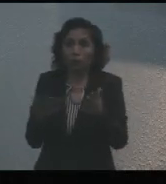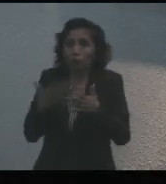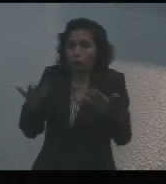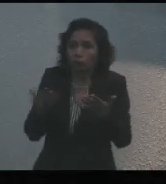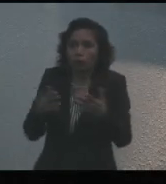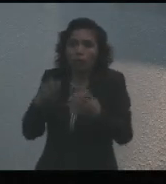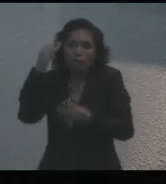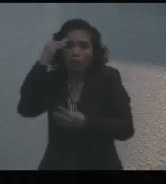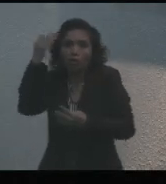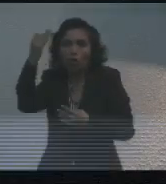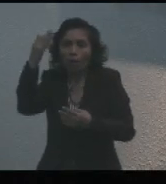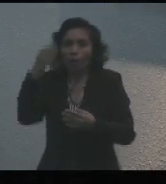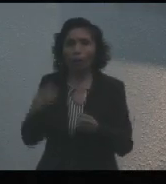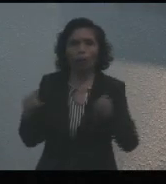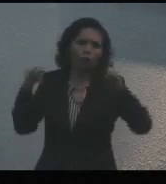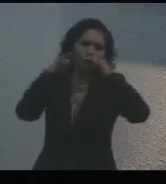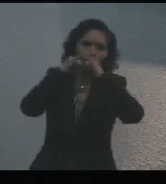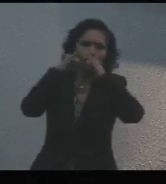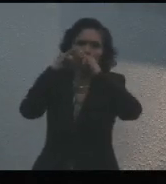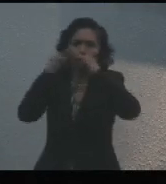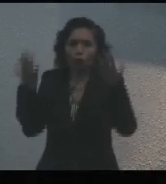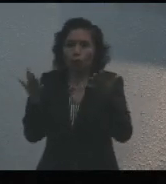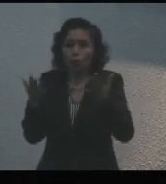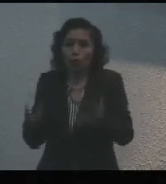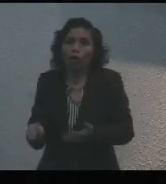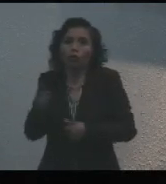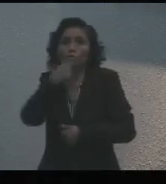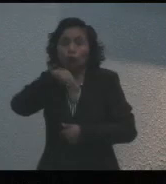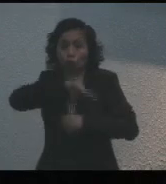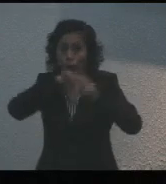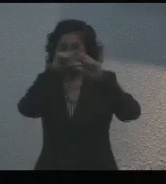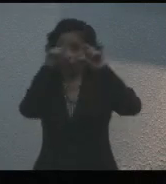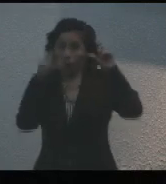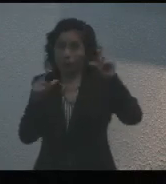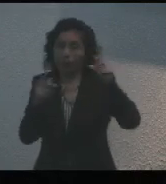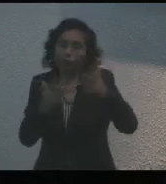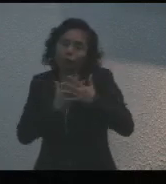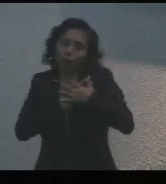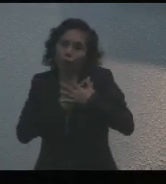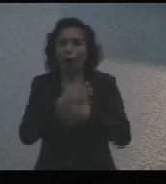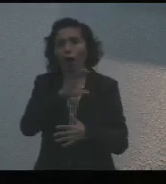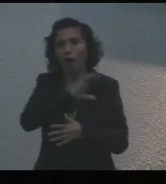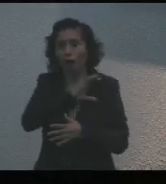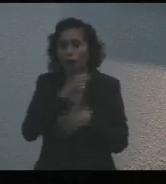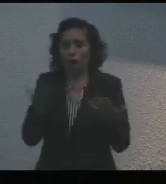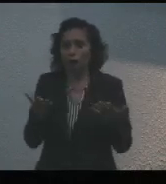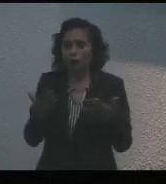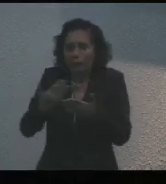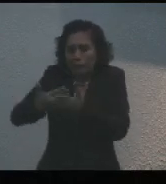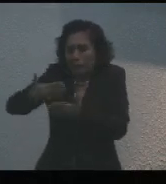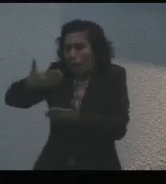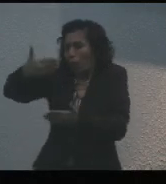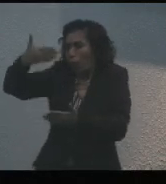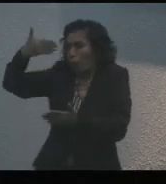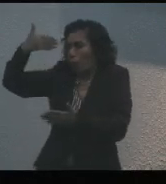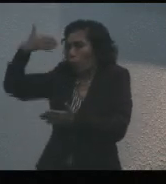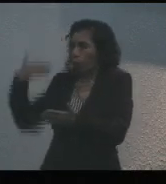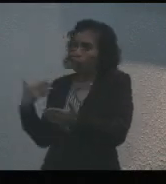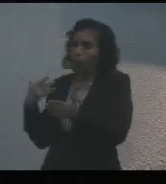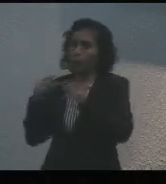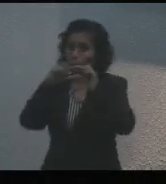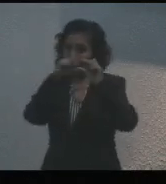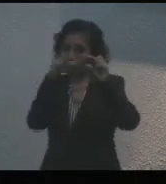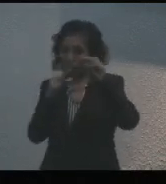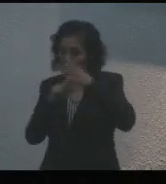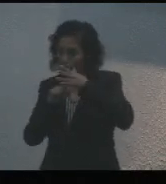nueva etapa institucional por la que vive nuestro país, nuestro amado México. Desde los orígenes de nuestra nación hasta